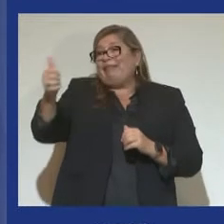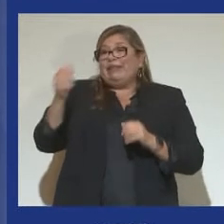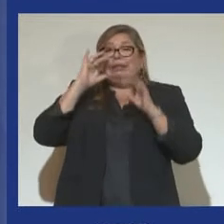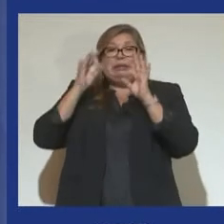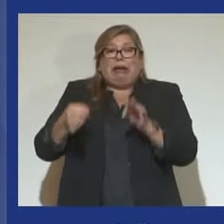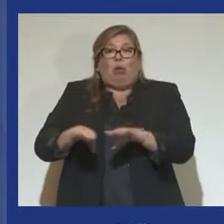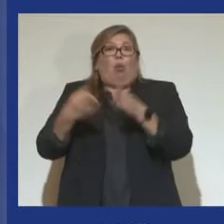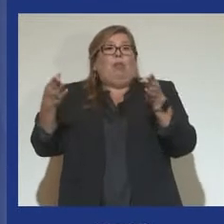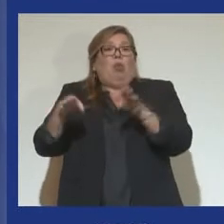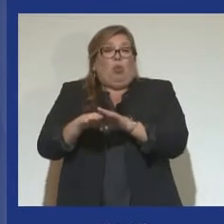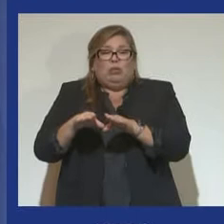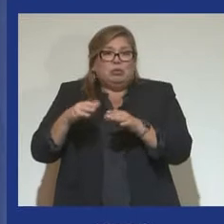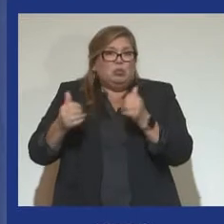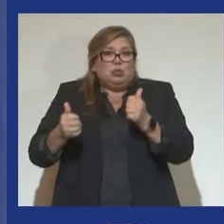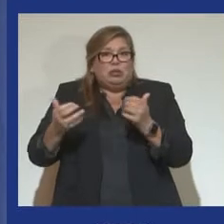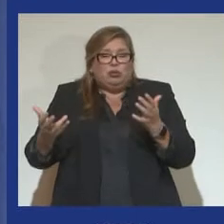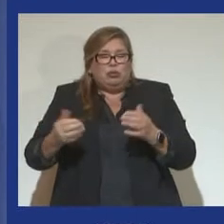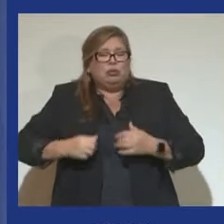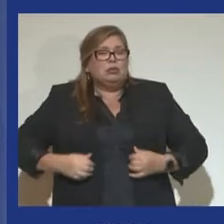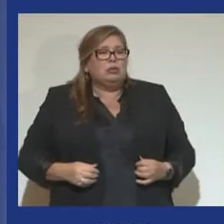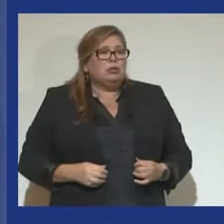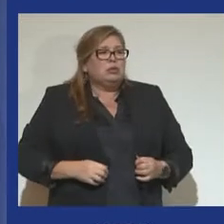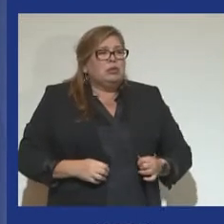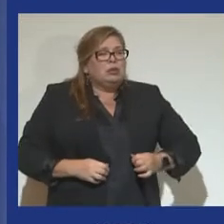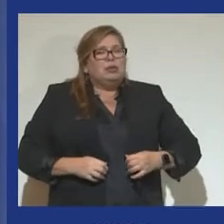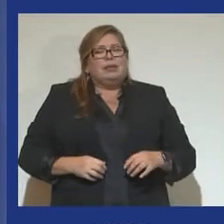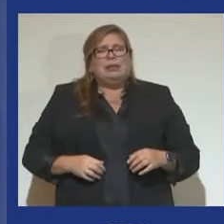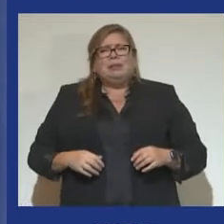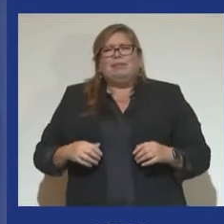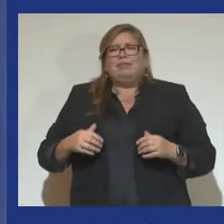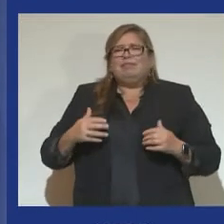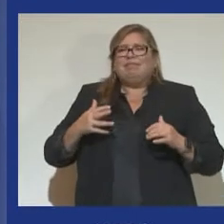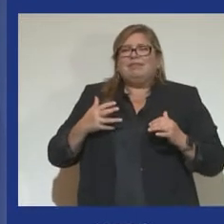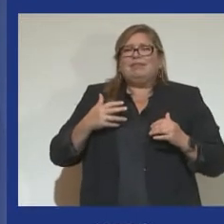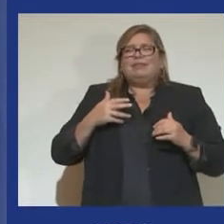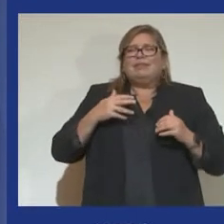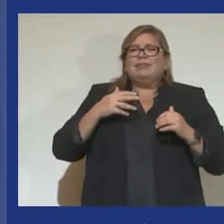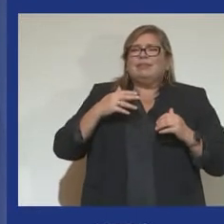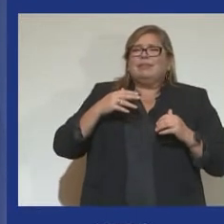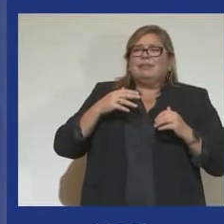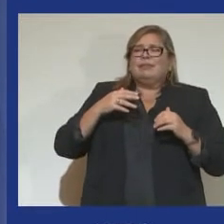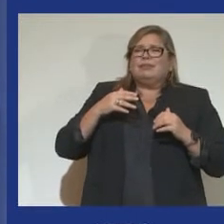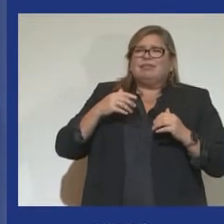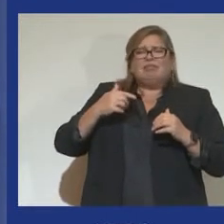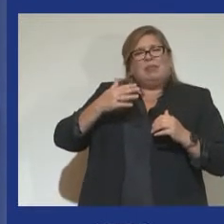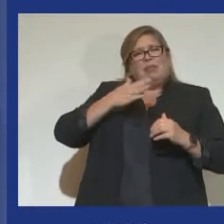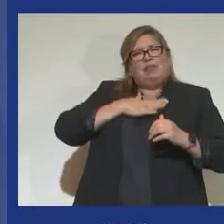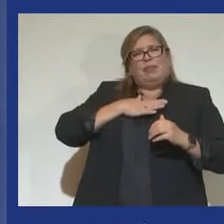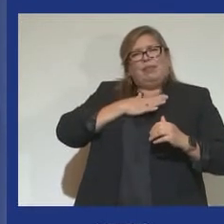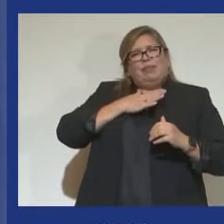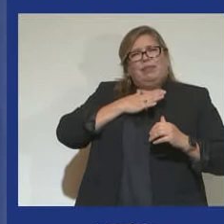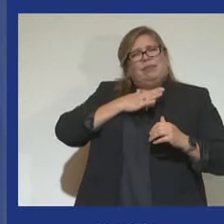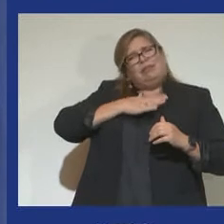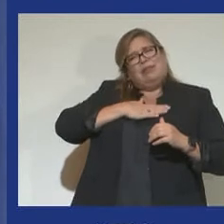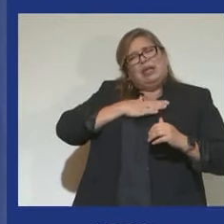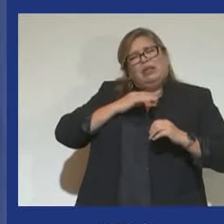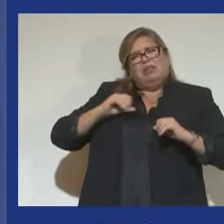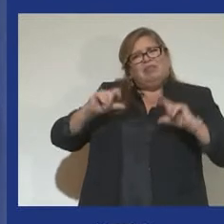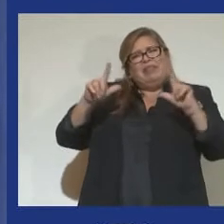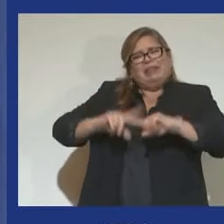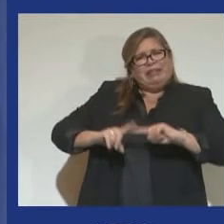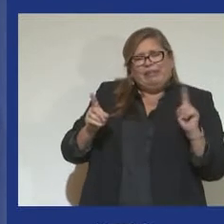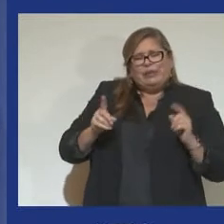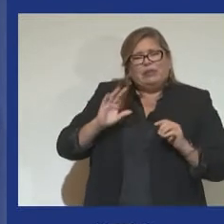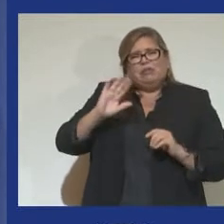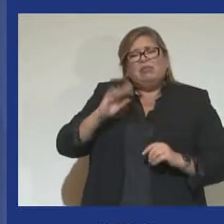maestros decidan cuando esto puede suceder pues yo no lo presento de la manera que usted lo presentó y que se presentó en